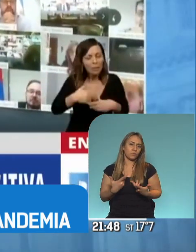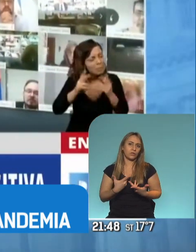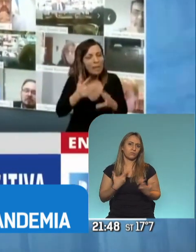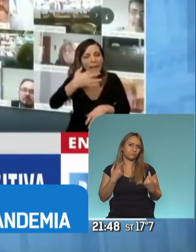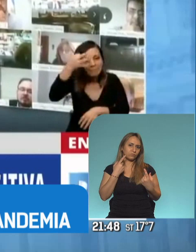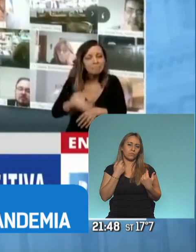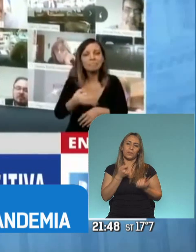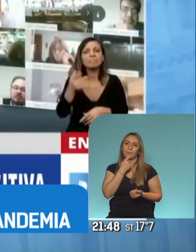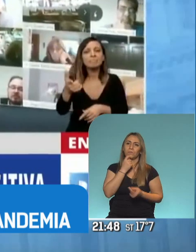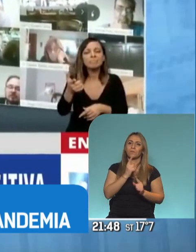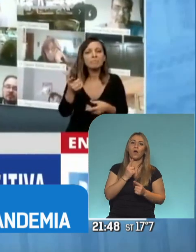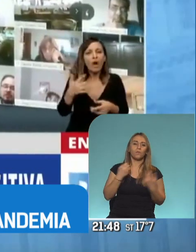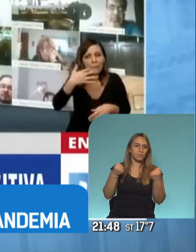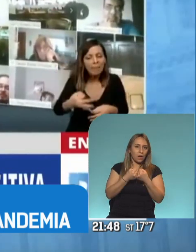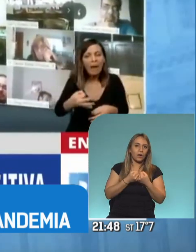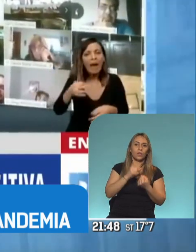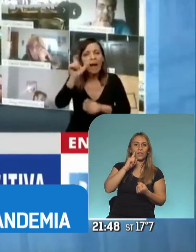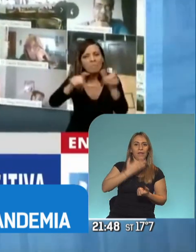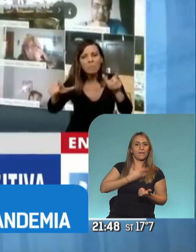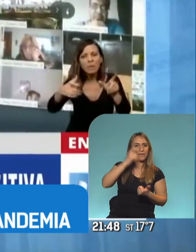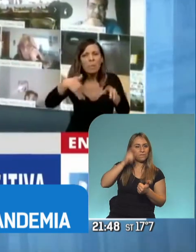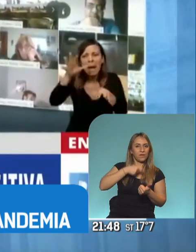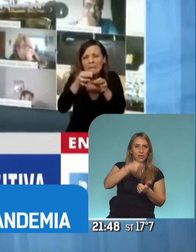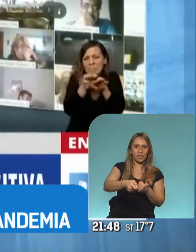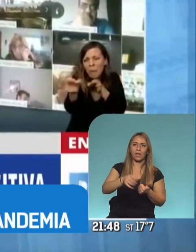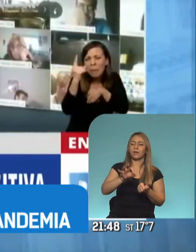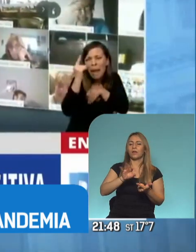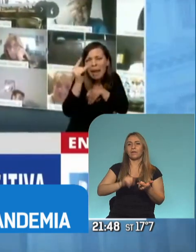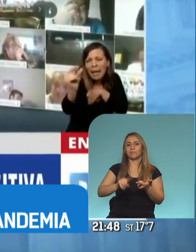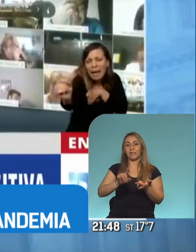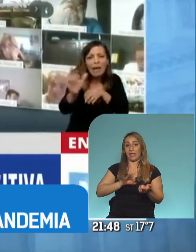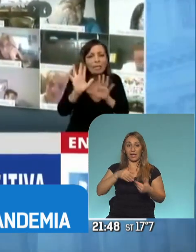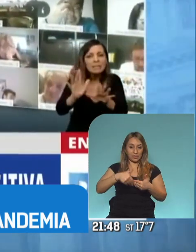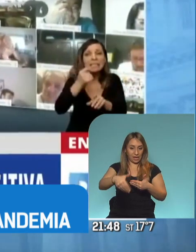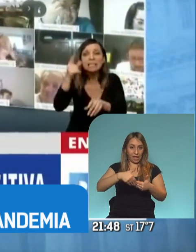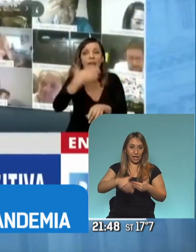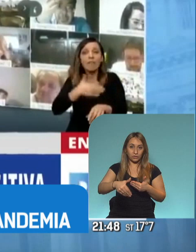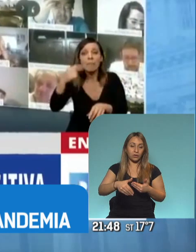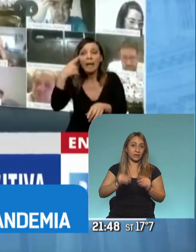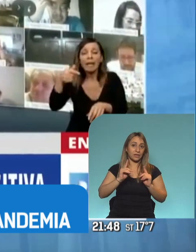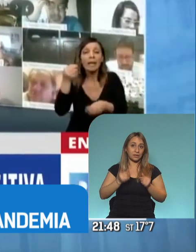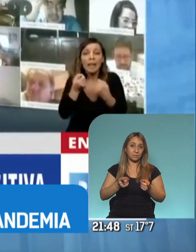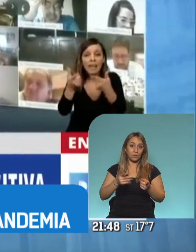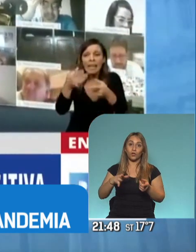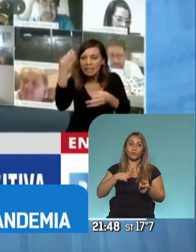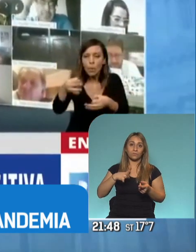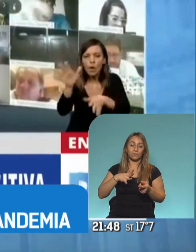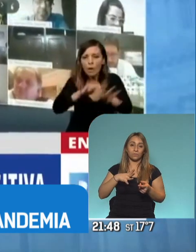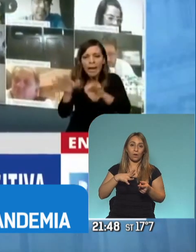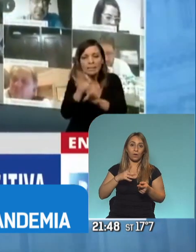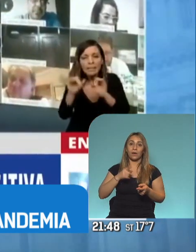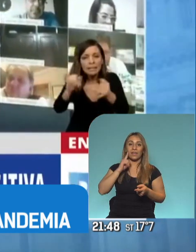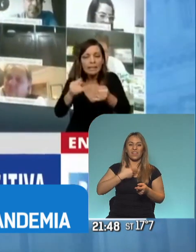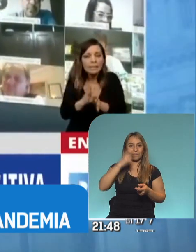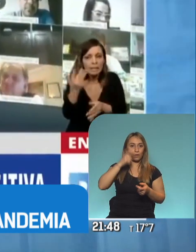de los ATP, la situación que a todos nos tocó vivir en este año y que además todavía no terminó, porque esto es